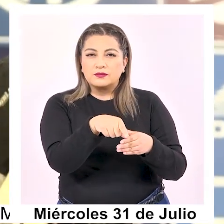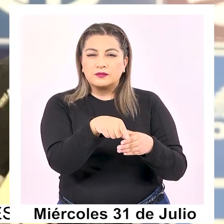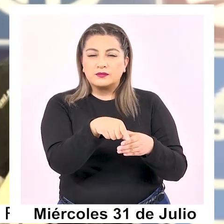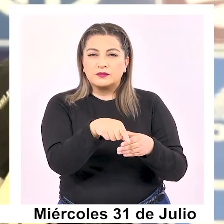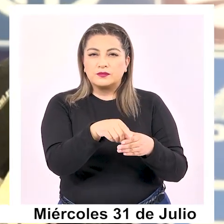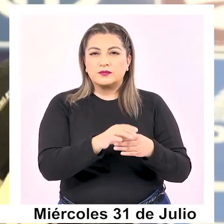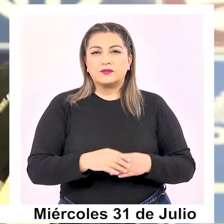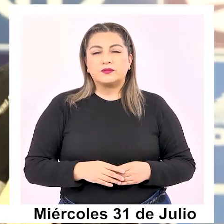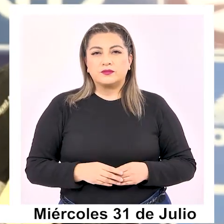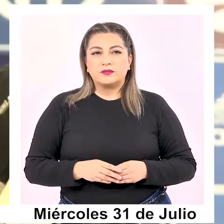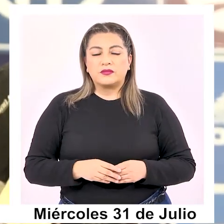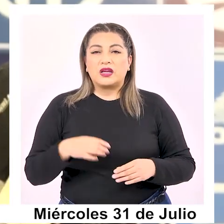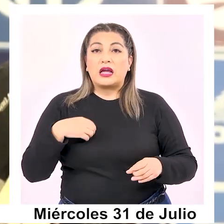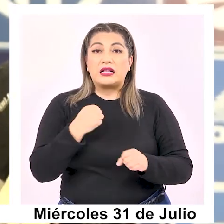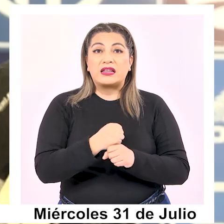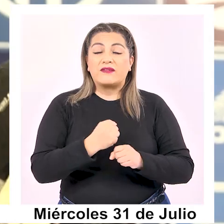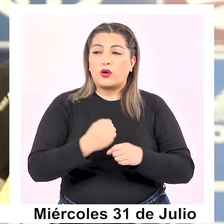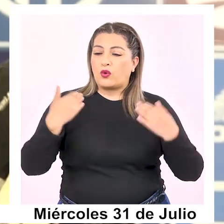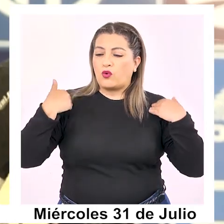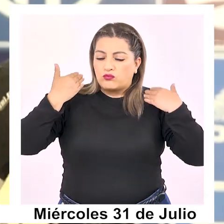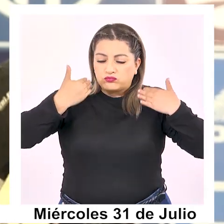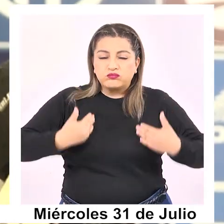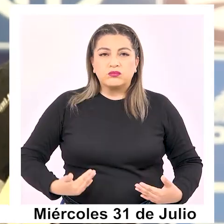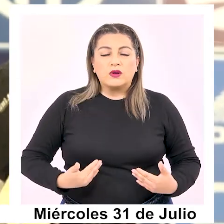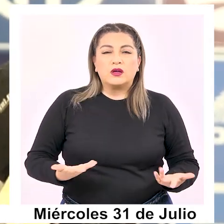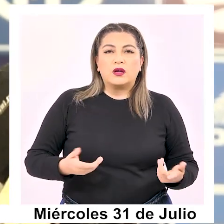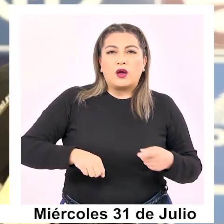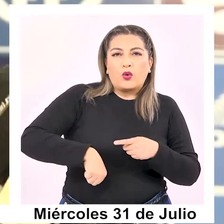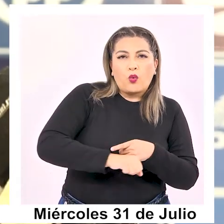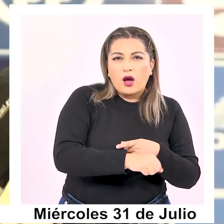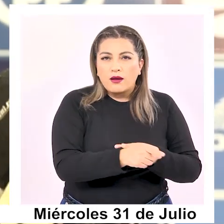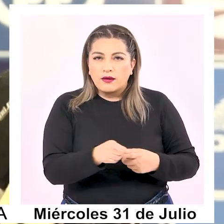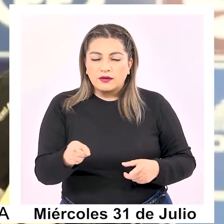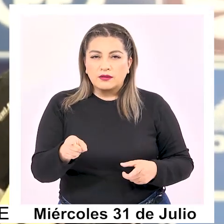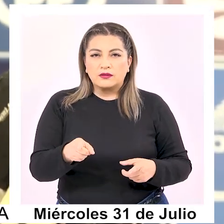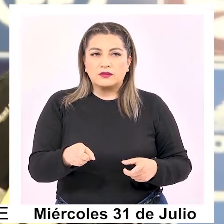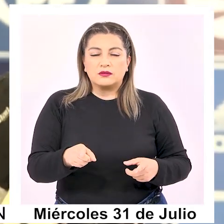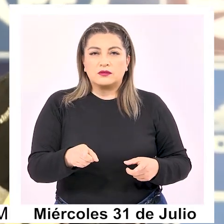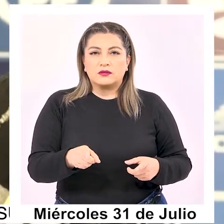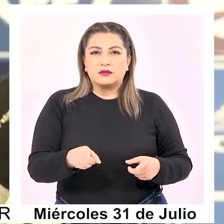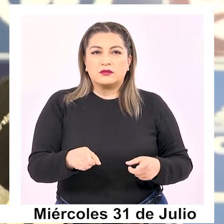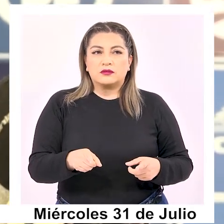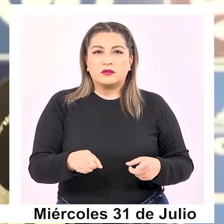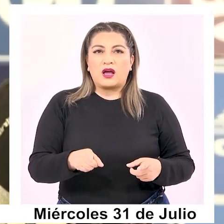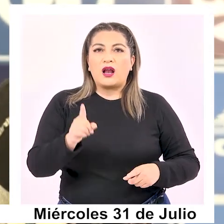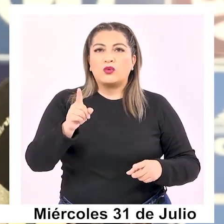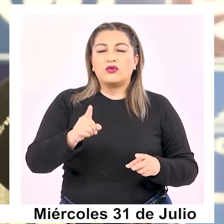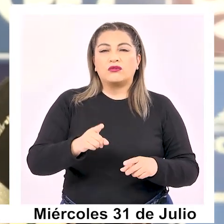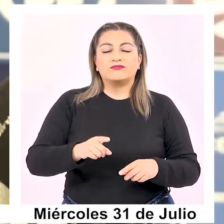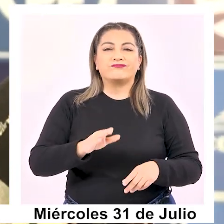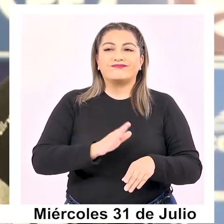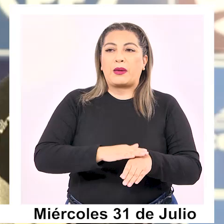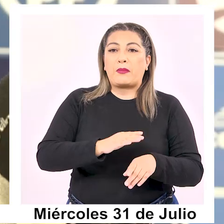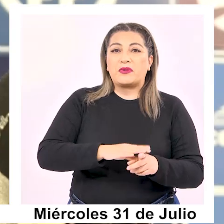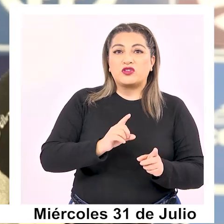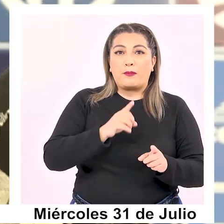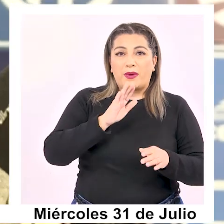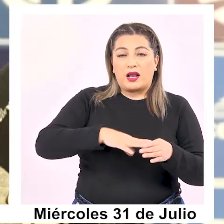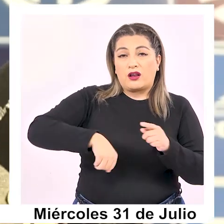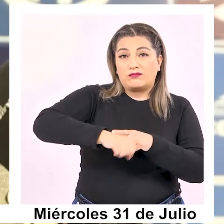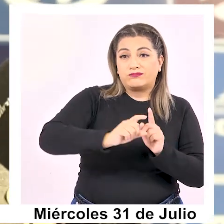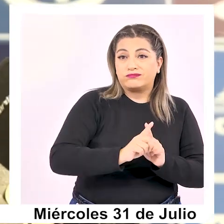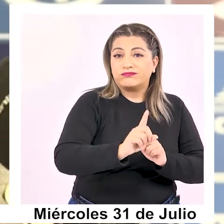el trabajo físico que tuvieron para cortarnos la línea de pase y achicar los espacios